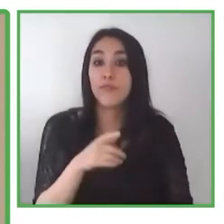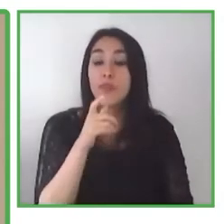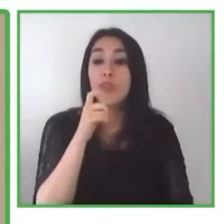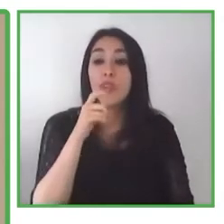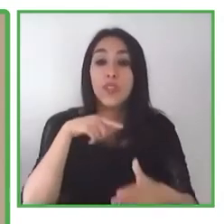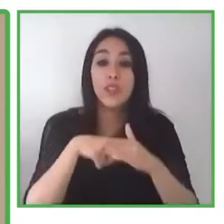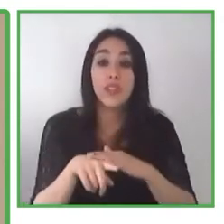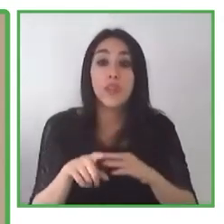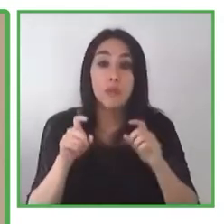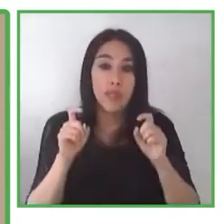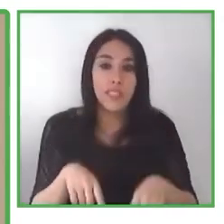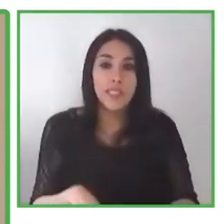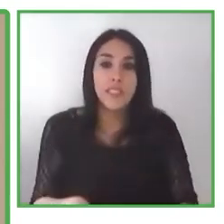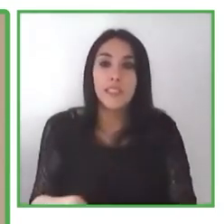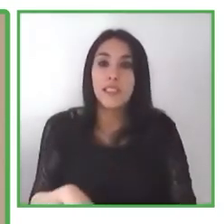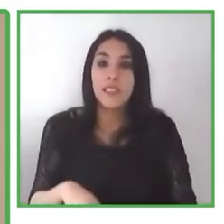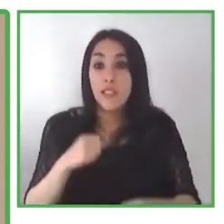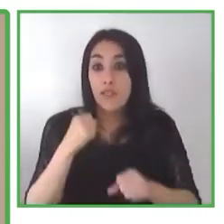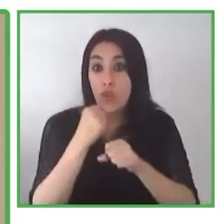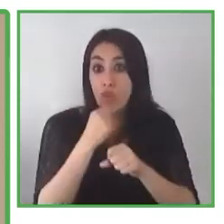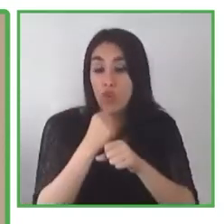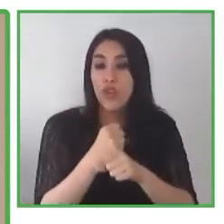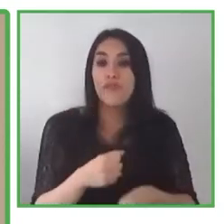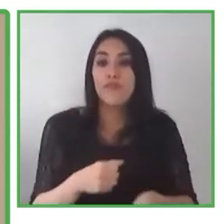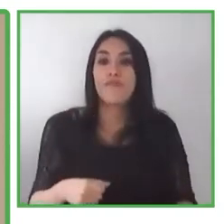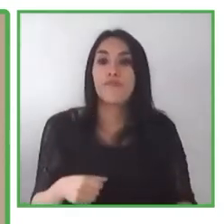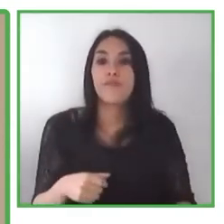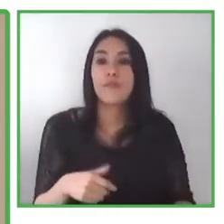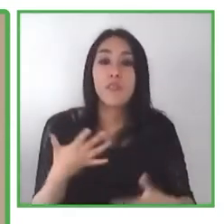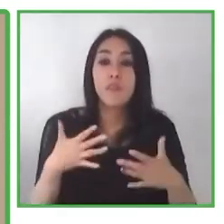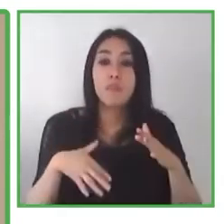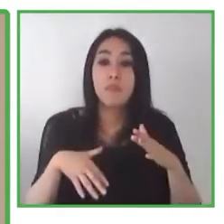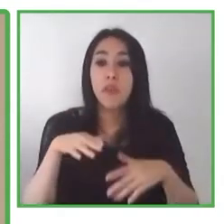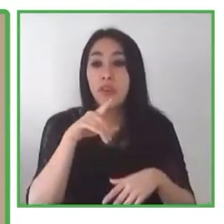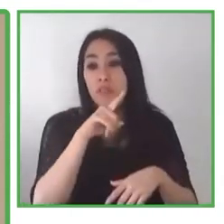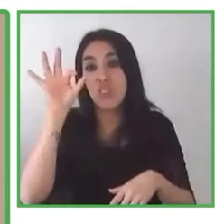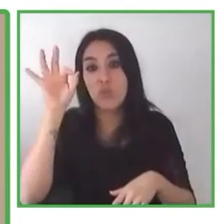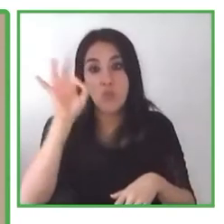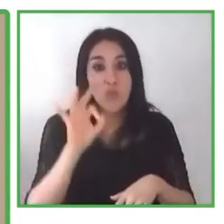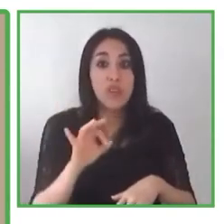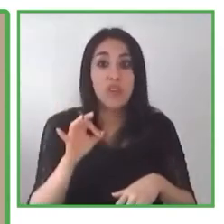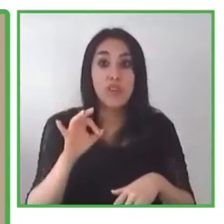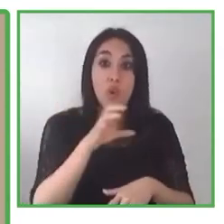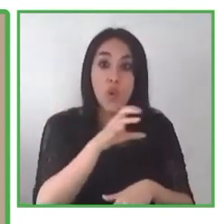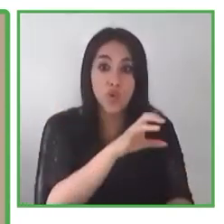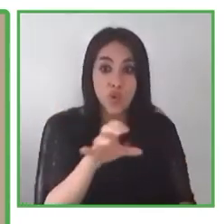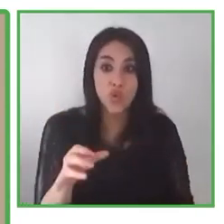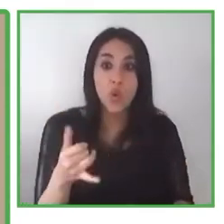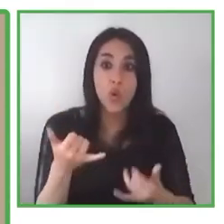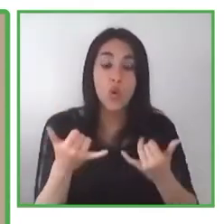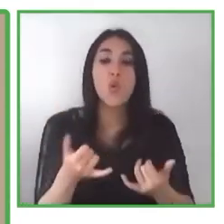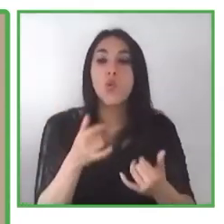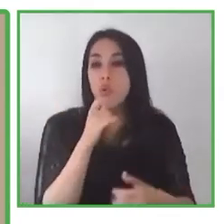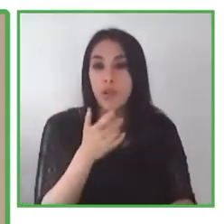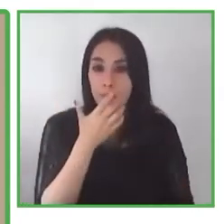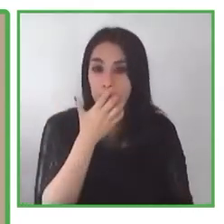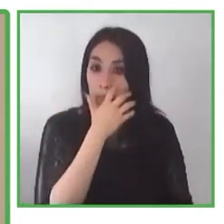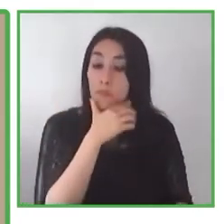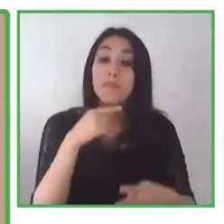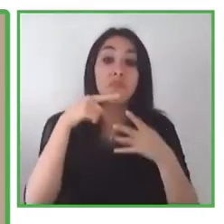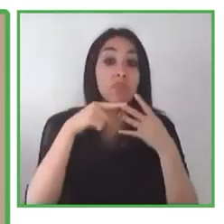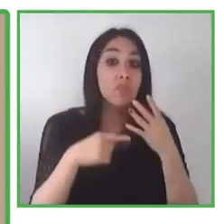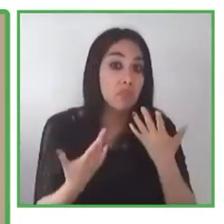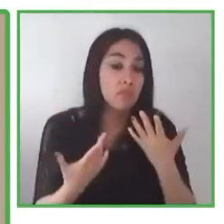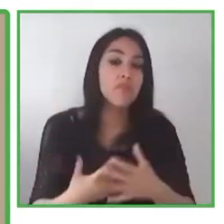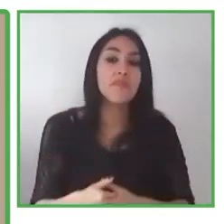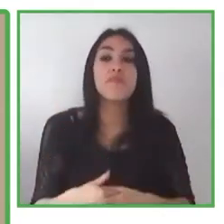acceso a iguales oportunidades de empleo. De hecho, más del 60% de los países en este momento tienen provisiones en sus leyes laborales